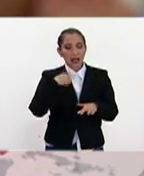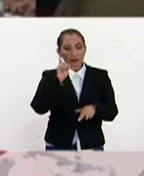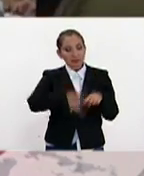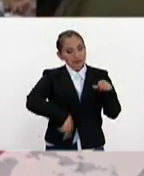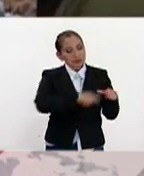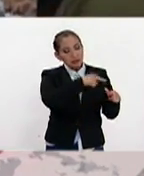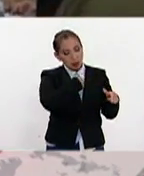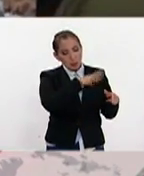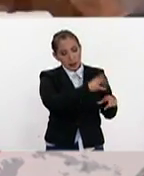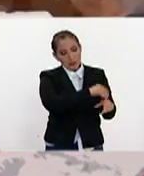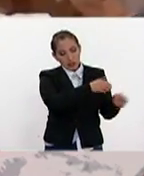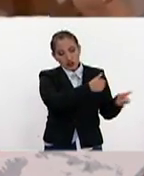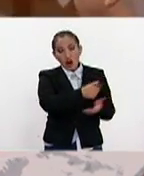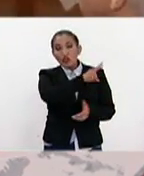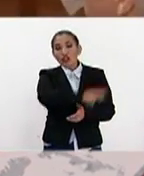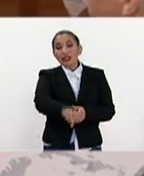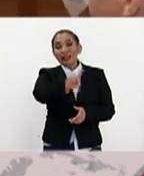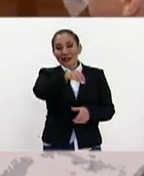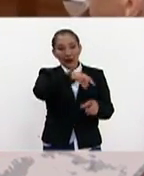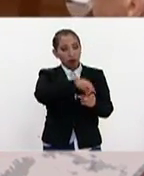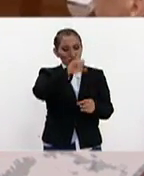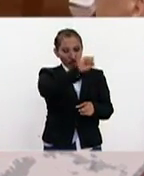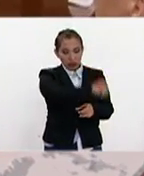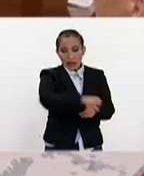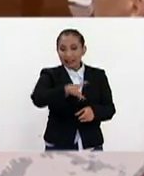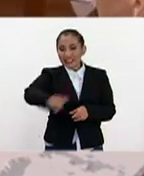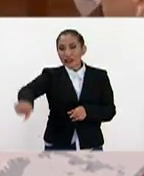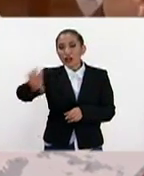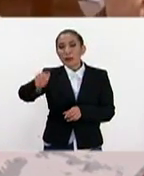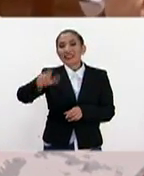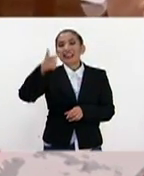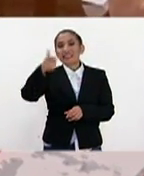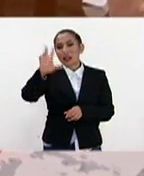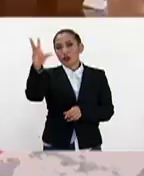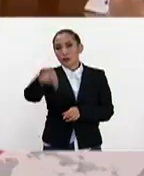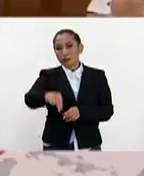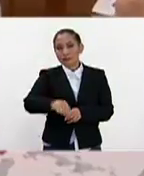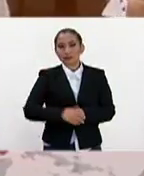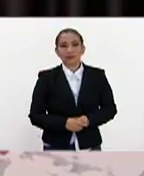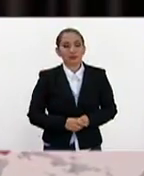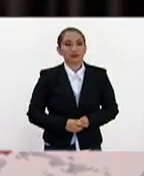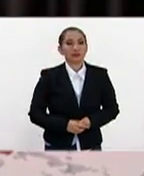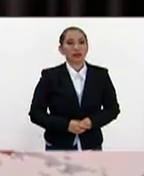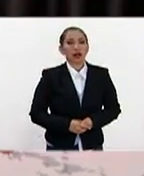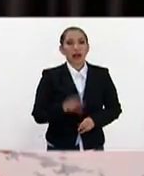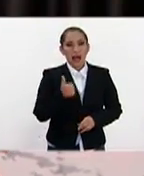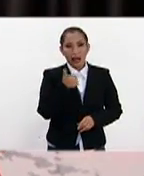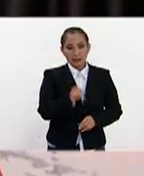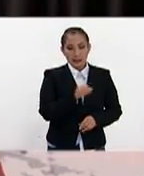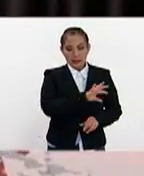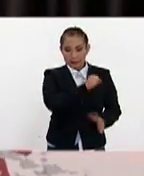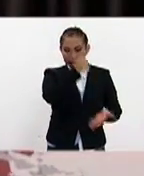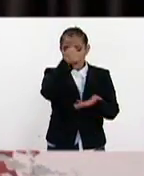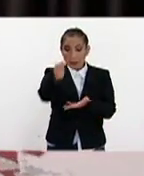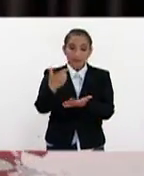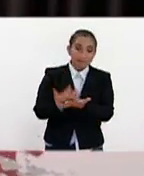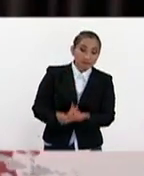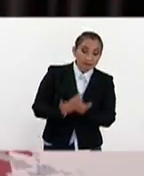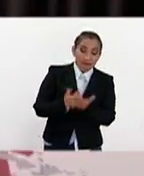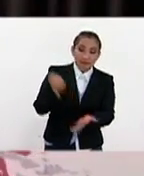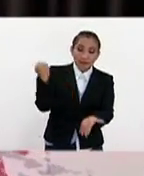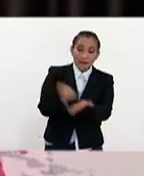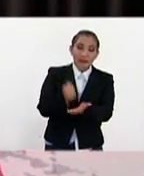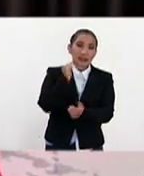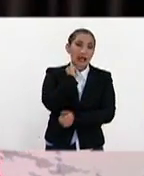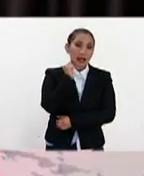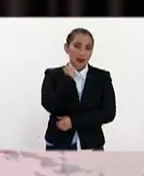fondos teniendo 230 votos a favor y 197 en contra. De esta forma quedan a la espera de la